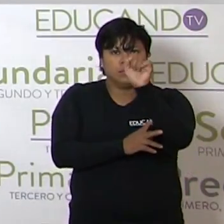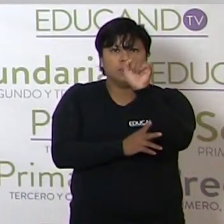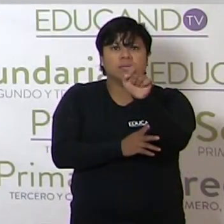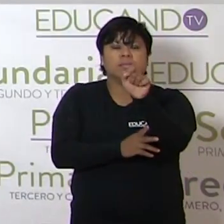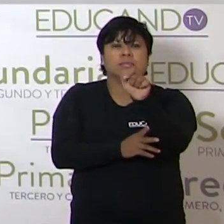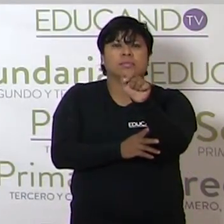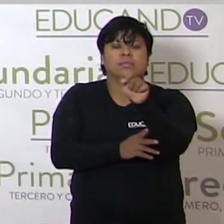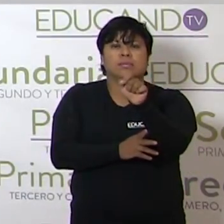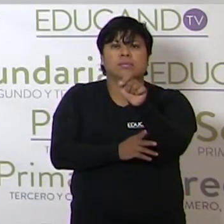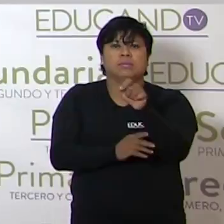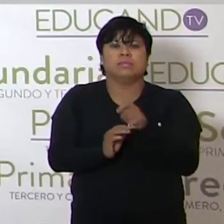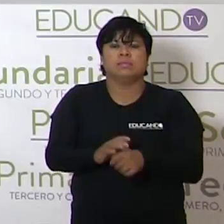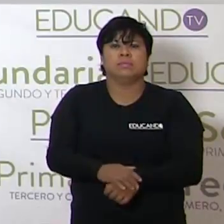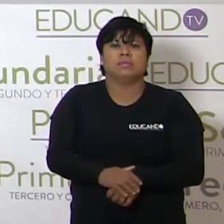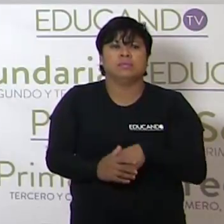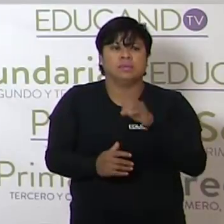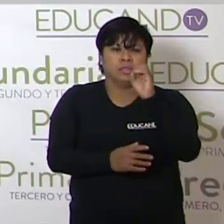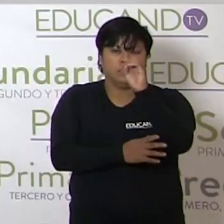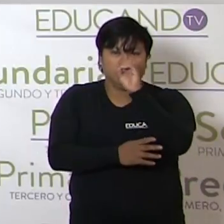y 0.